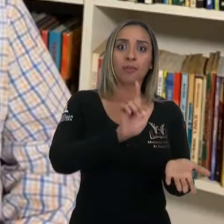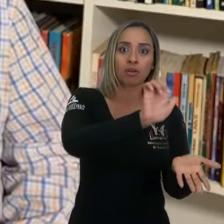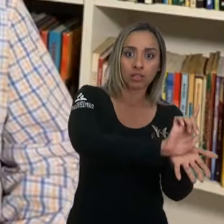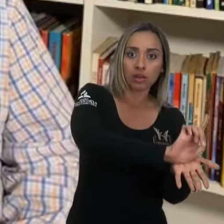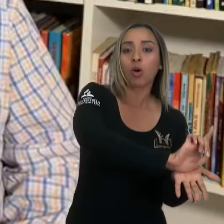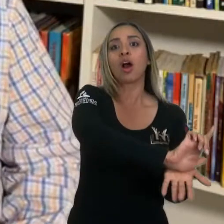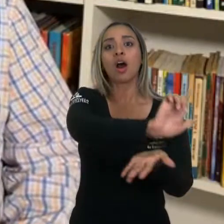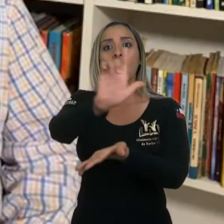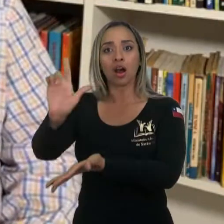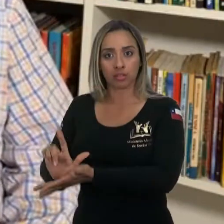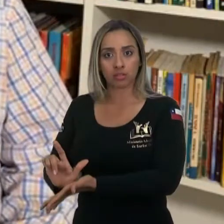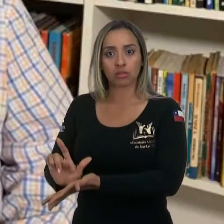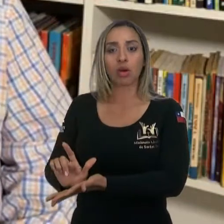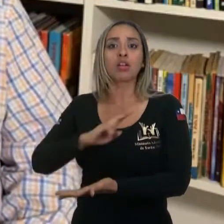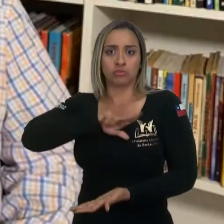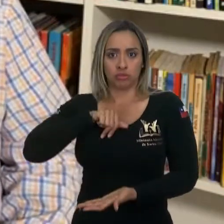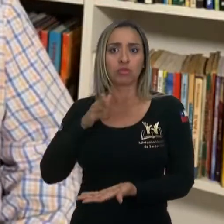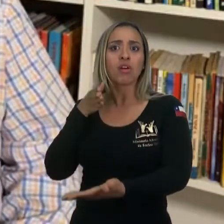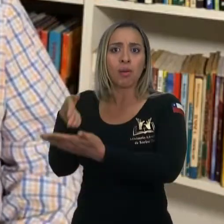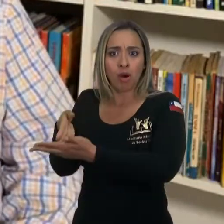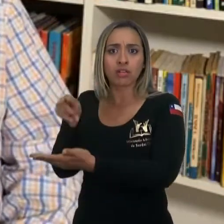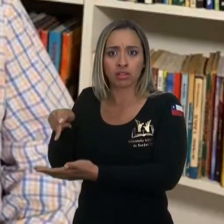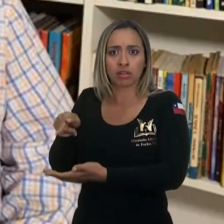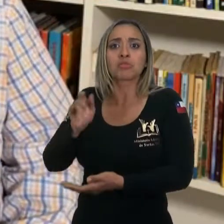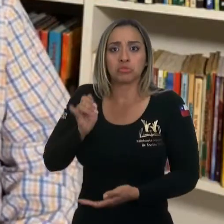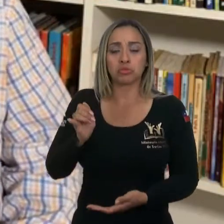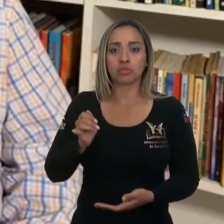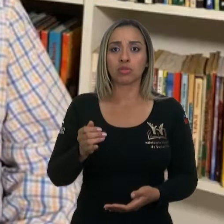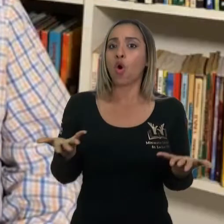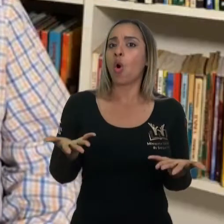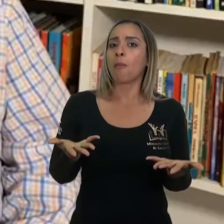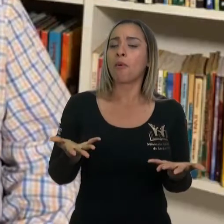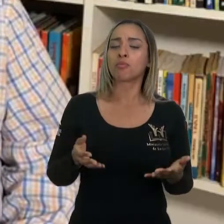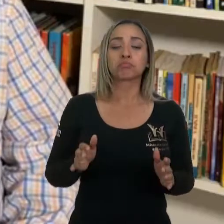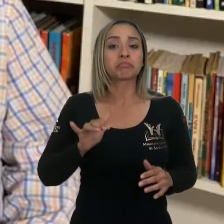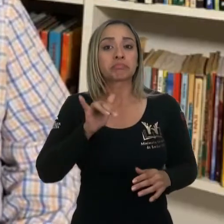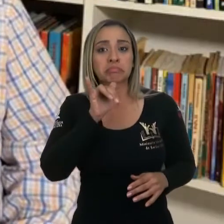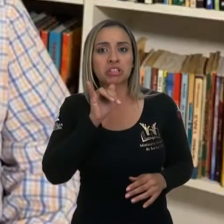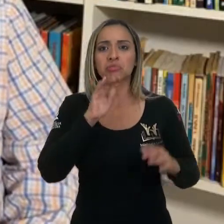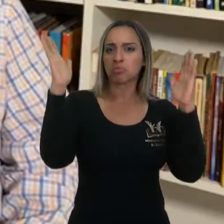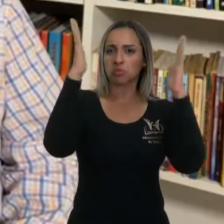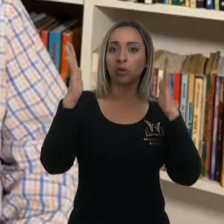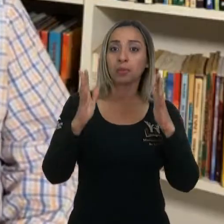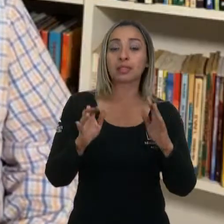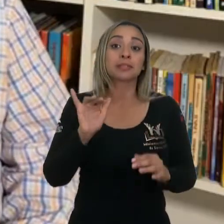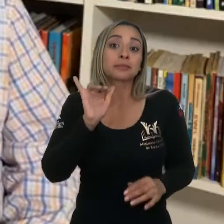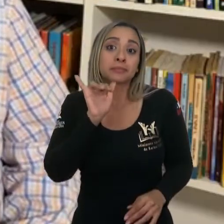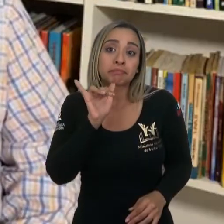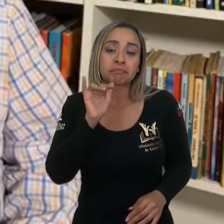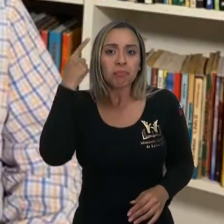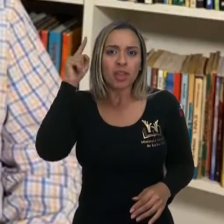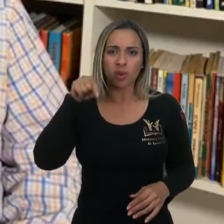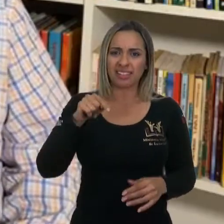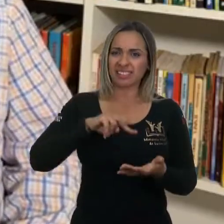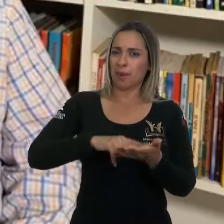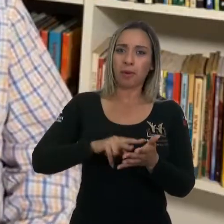Vayamos al otro lado. Vamos a llegar al otro lado. No sé cómo. ¿Habrá tormenta? Tal vez. Pero